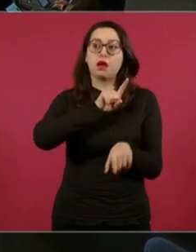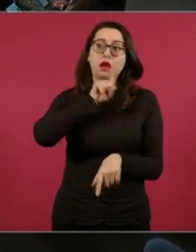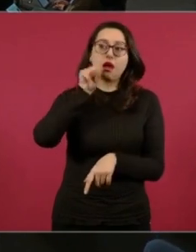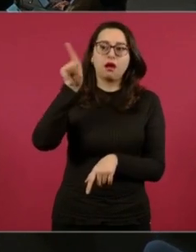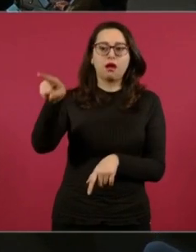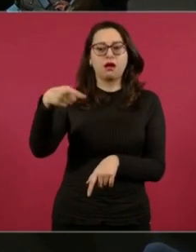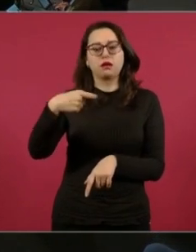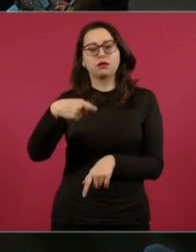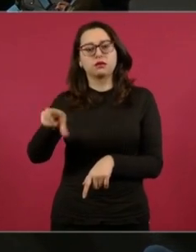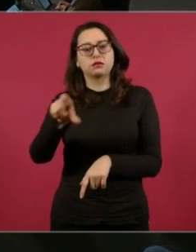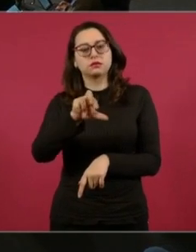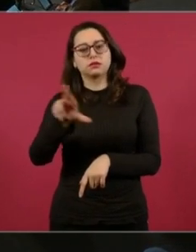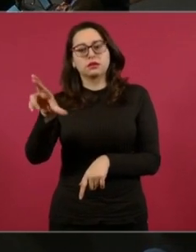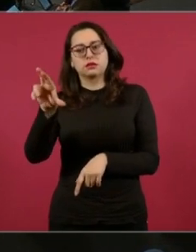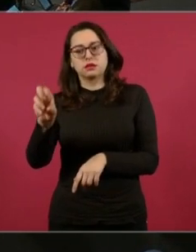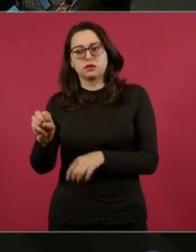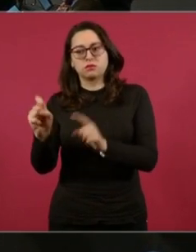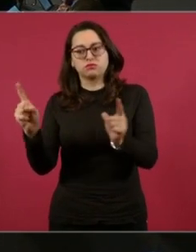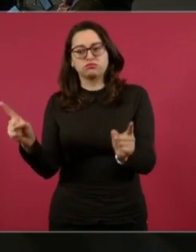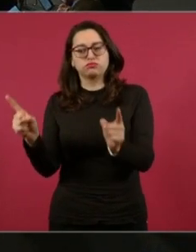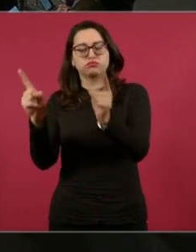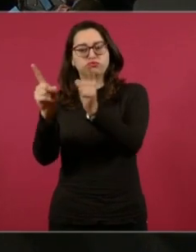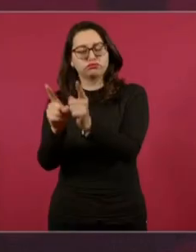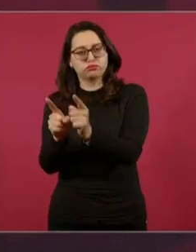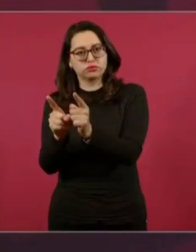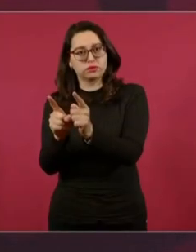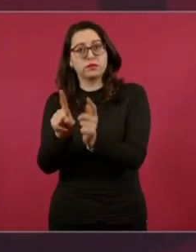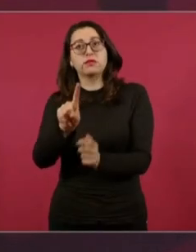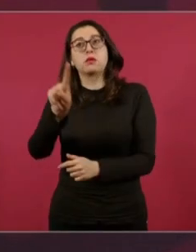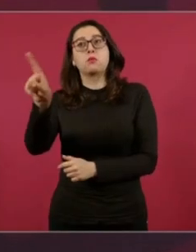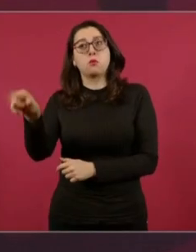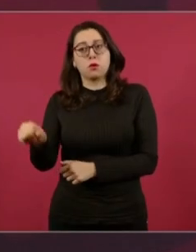estuve en Guatemala